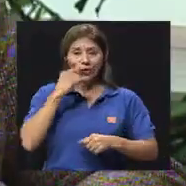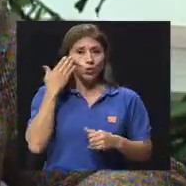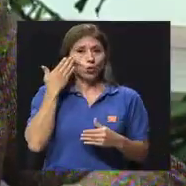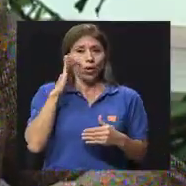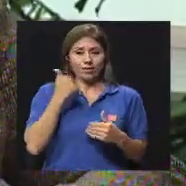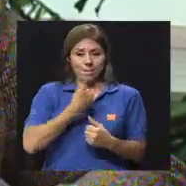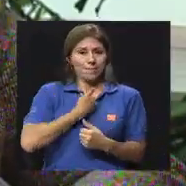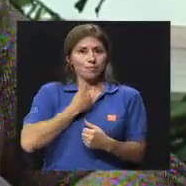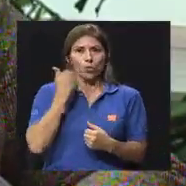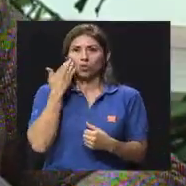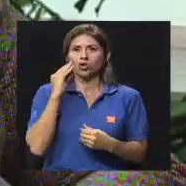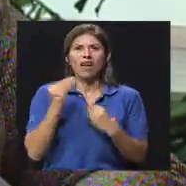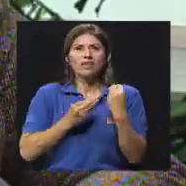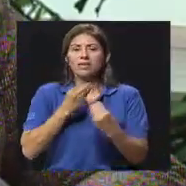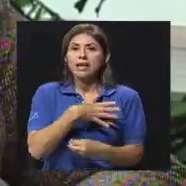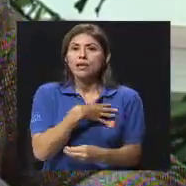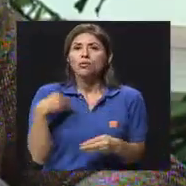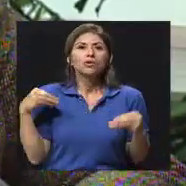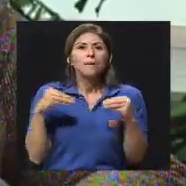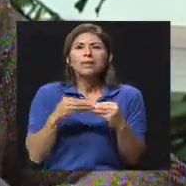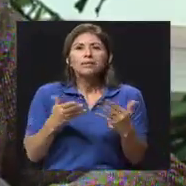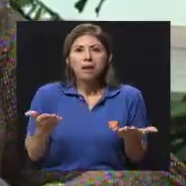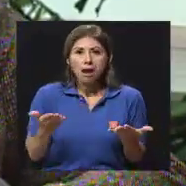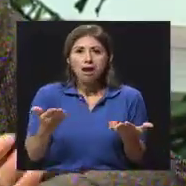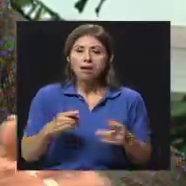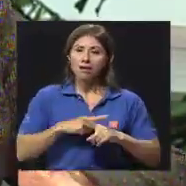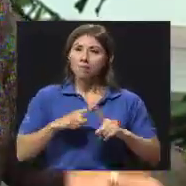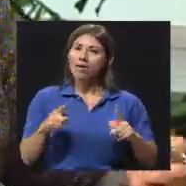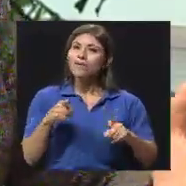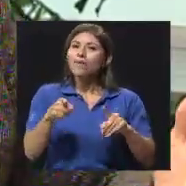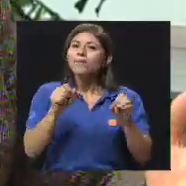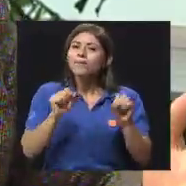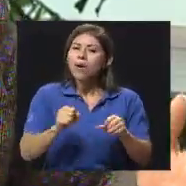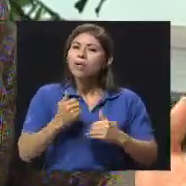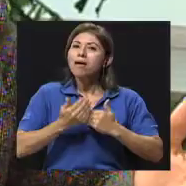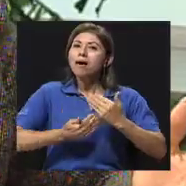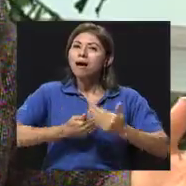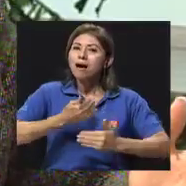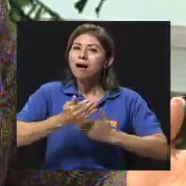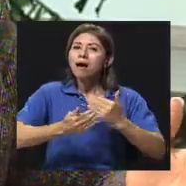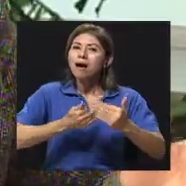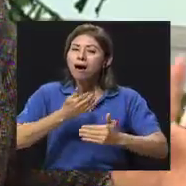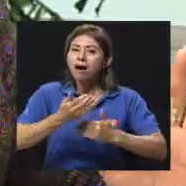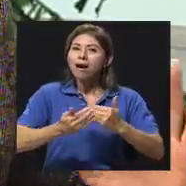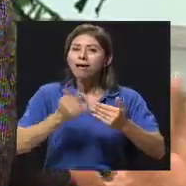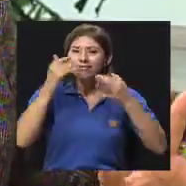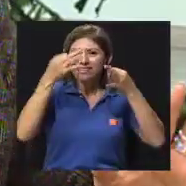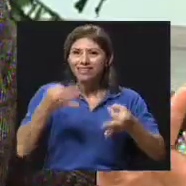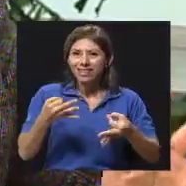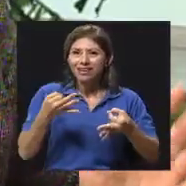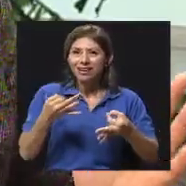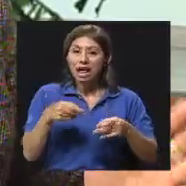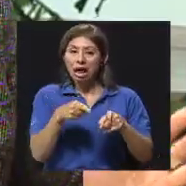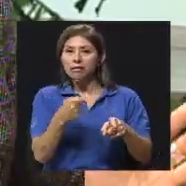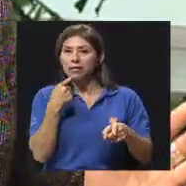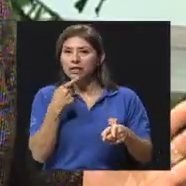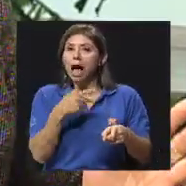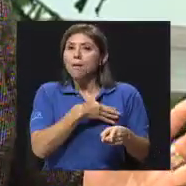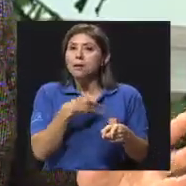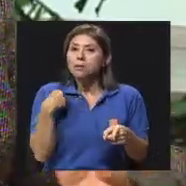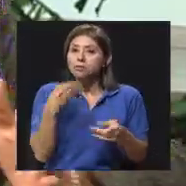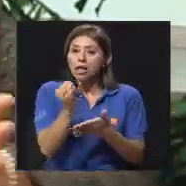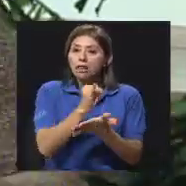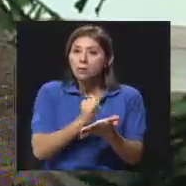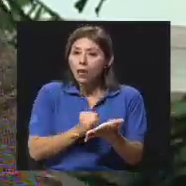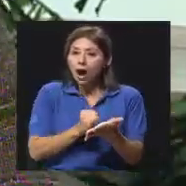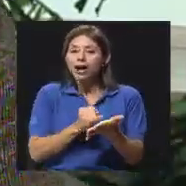gusta. Pero cuando está en estos procesos, él puede decidir, bueno, me gusta más dibujar. Entonces podemos explotar un poquito más el